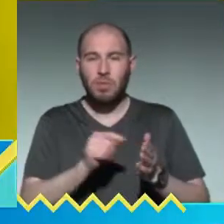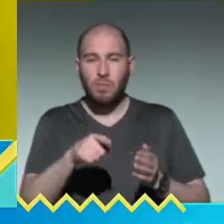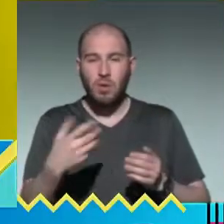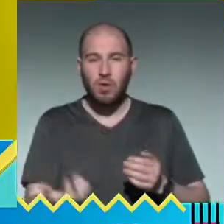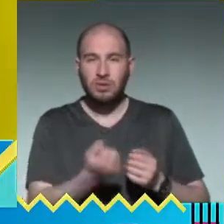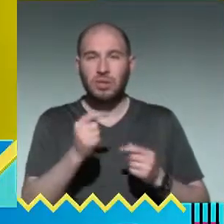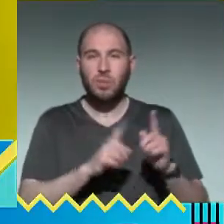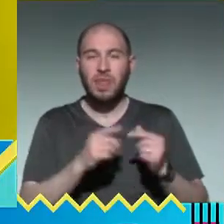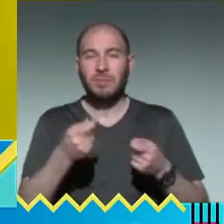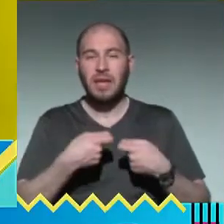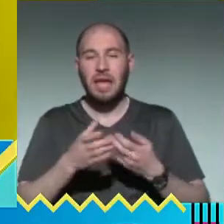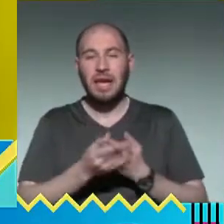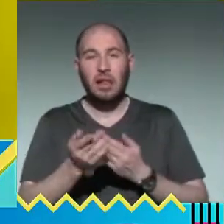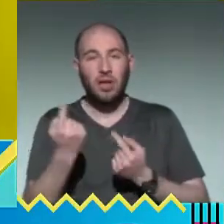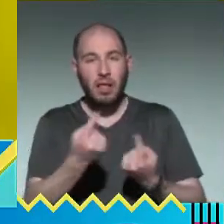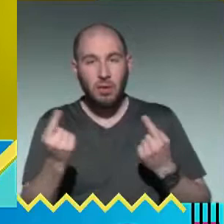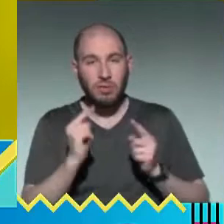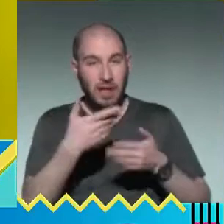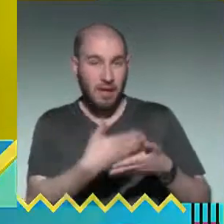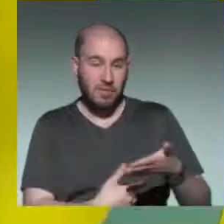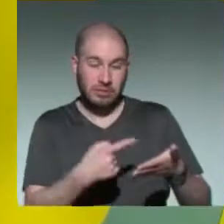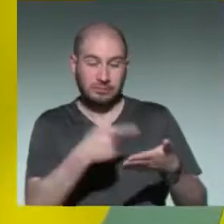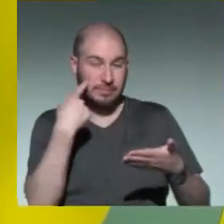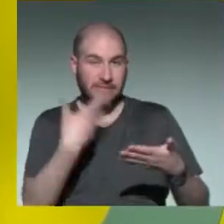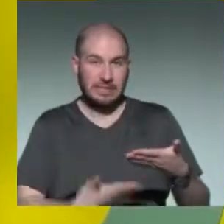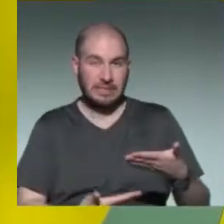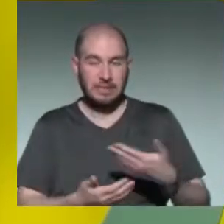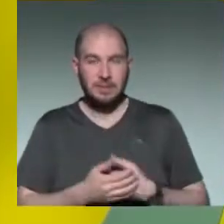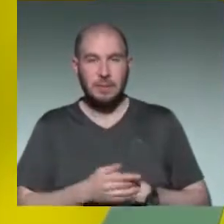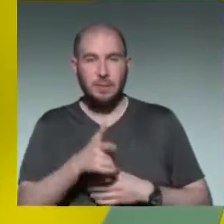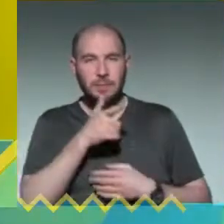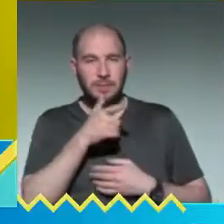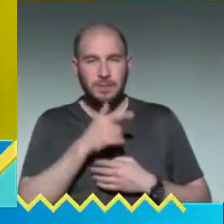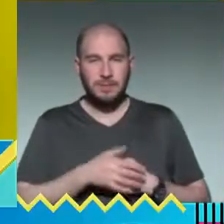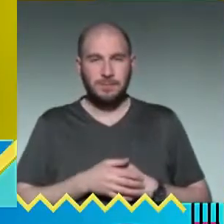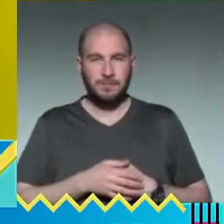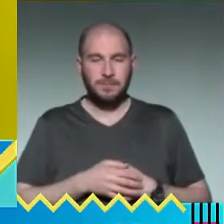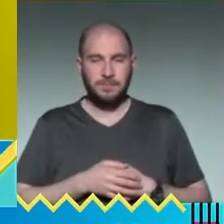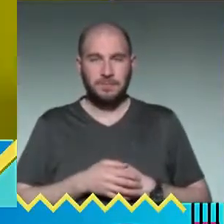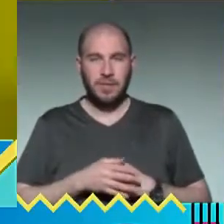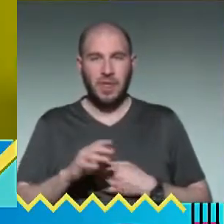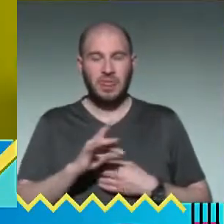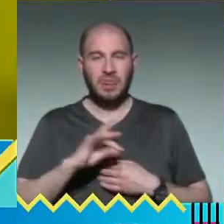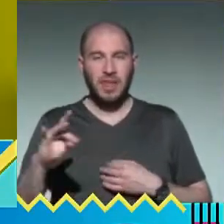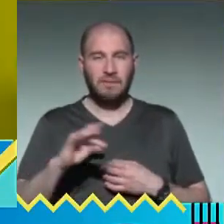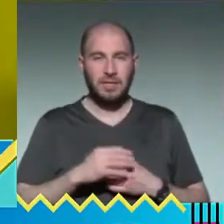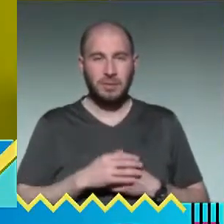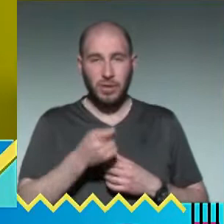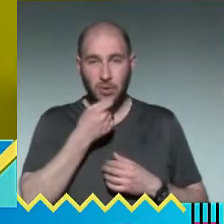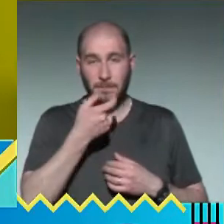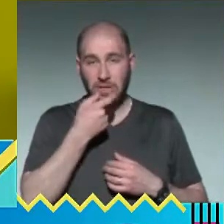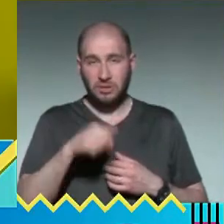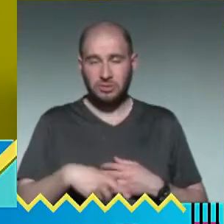vas a tomar y cuál es el costo de cada una, y eso se tiene que evaluar, digamos. Entonces, me parece que la deuda, en el caso de